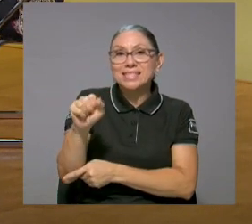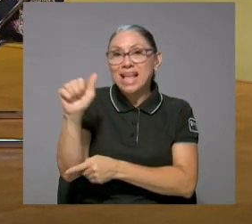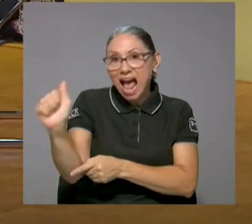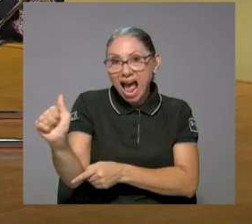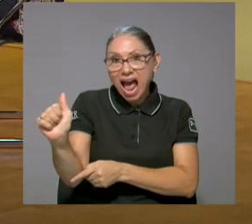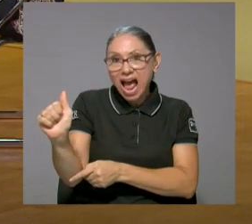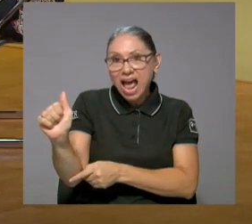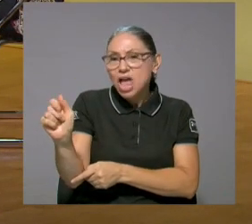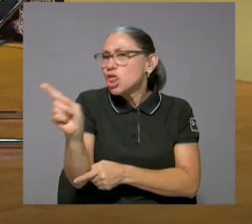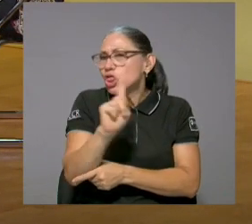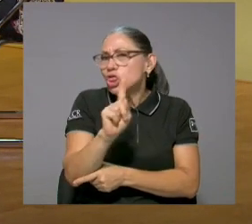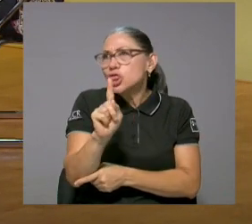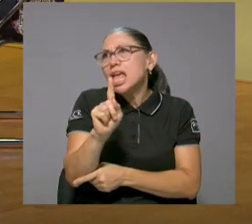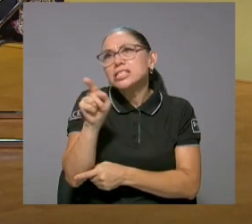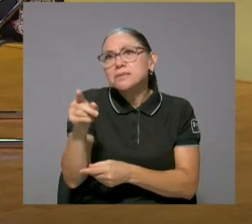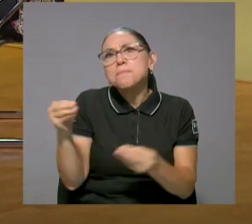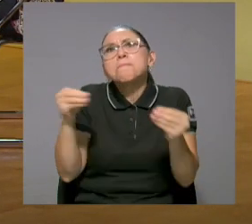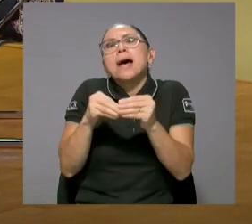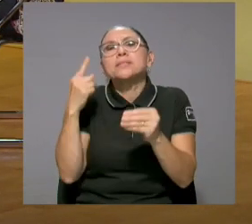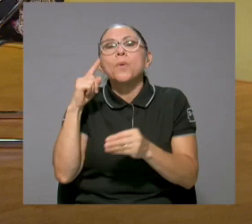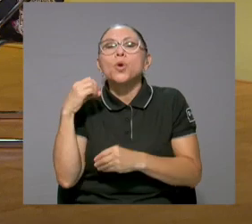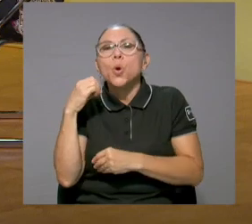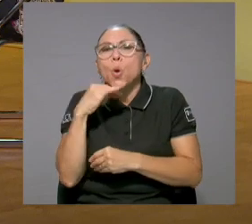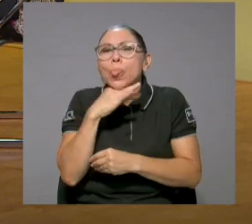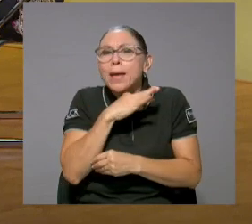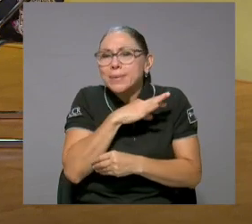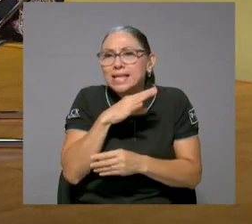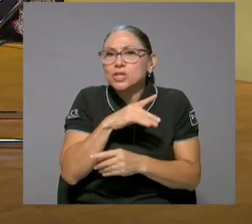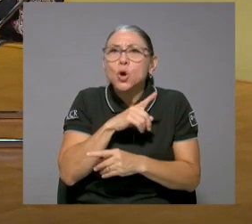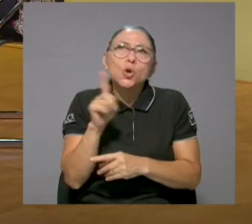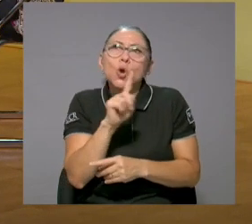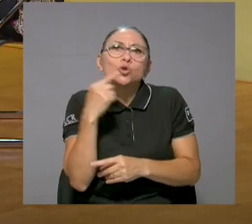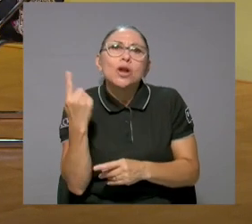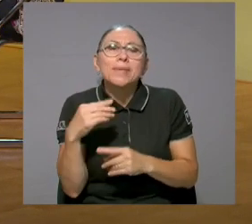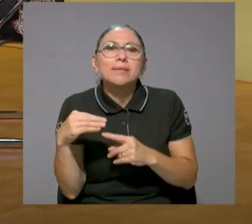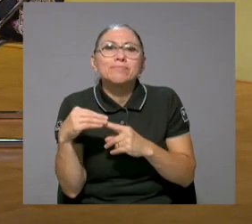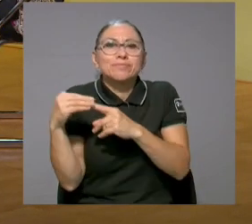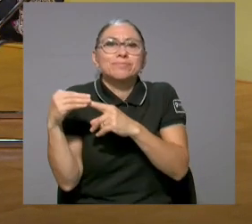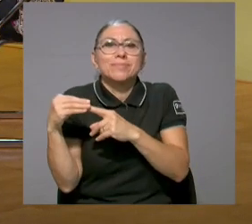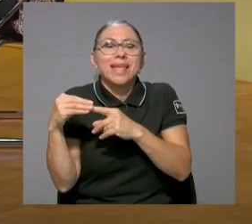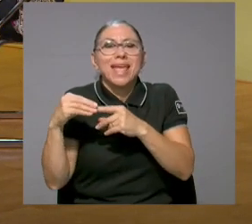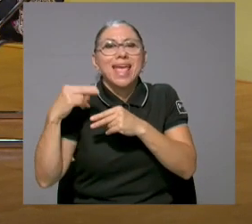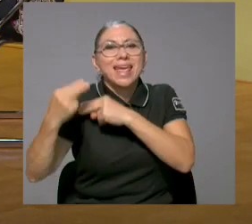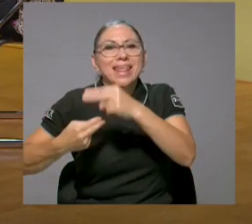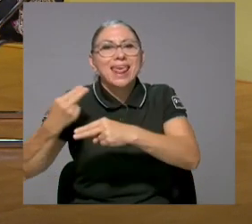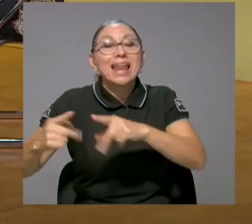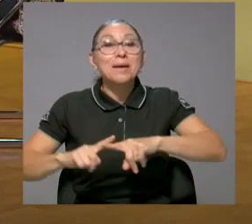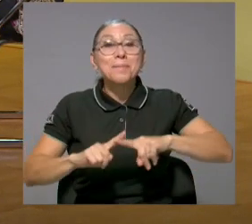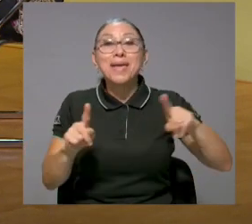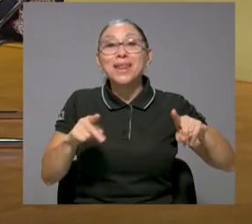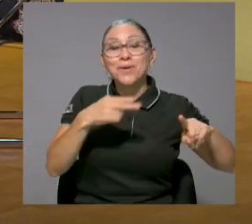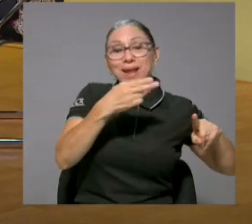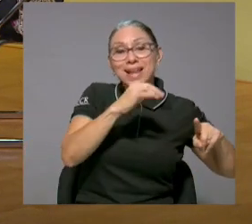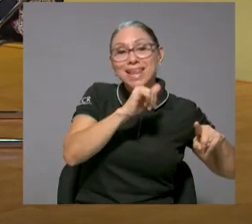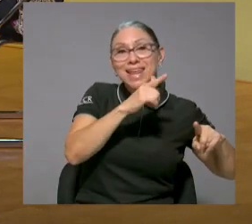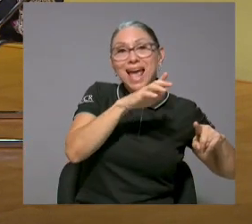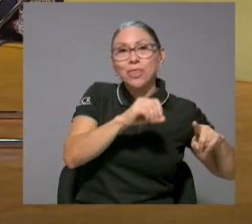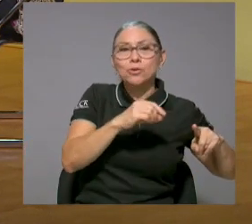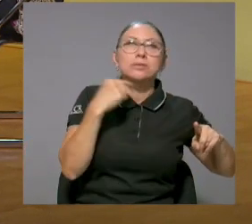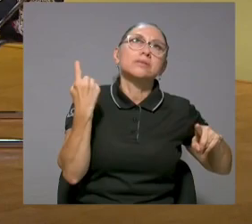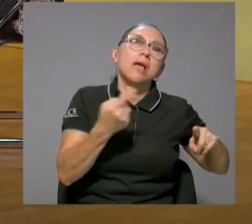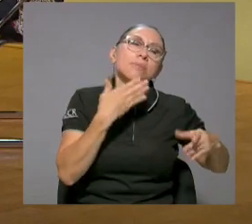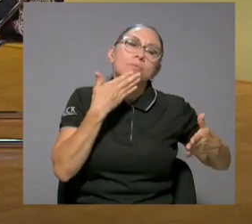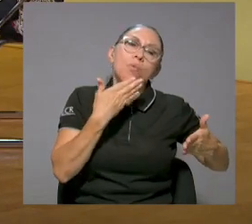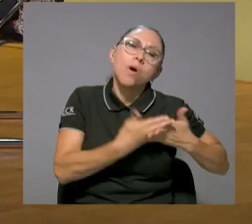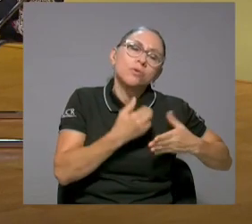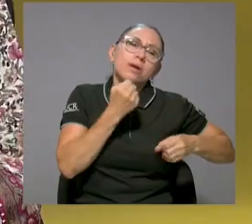vayamos a heredar, pero sí es cierto que el hígado, al ser el órgano más altruista de todo el cuerpo humano, trabaja y trabaja y trabaja para que